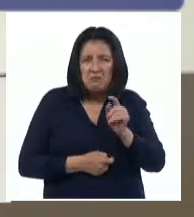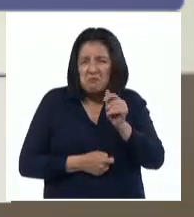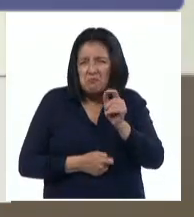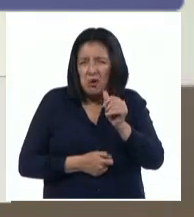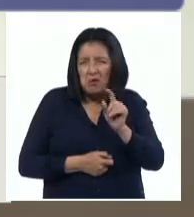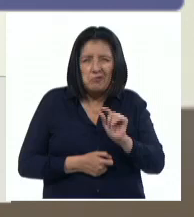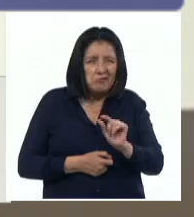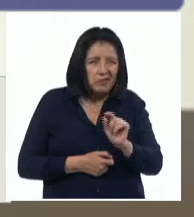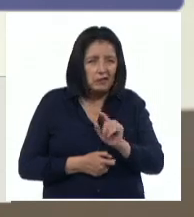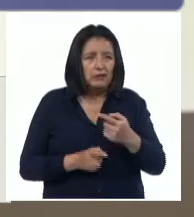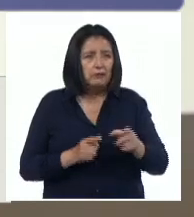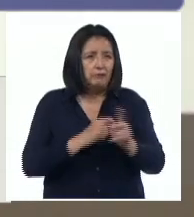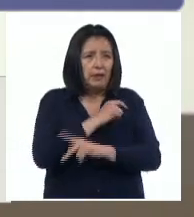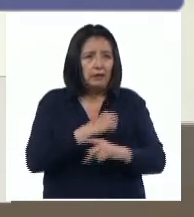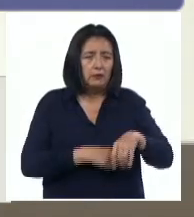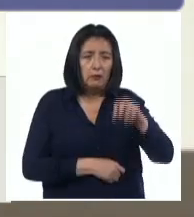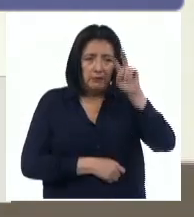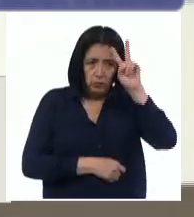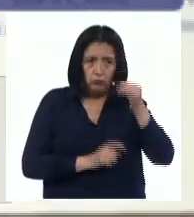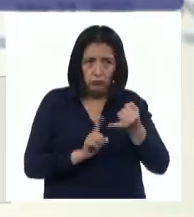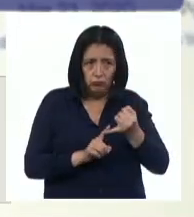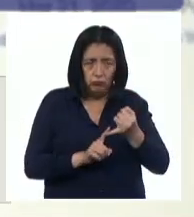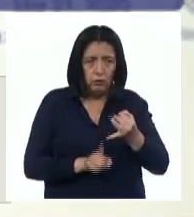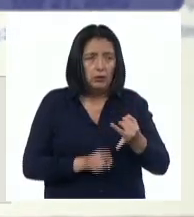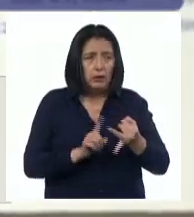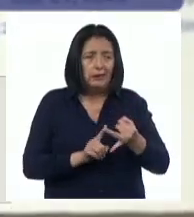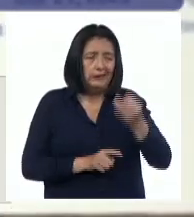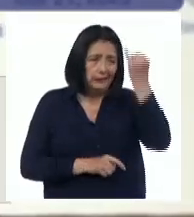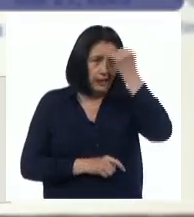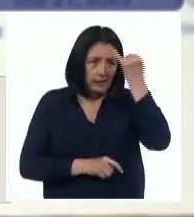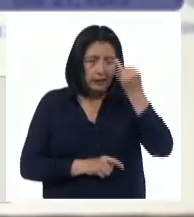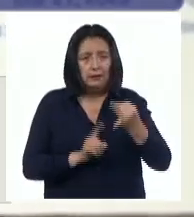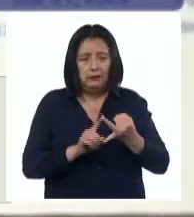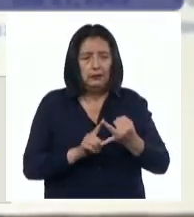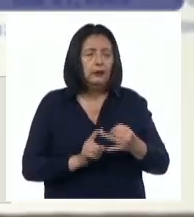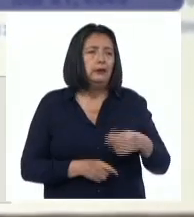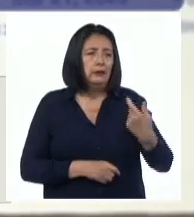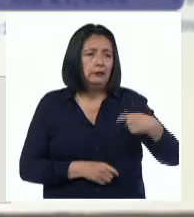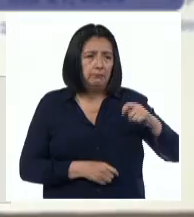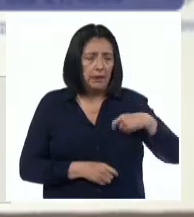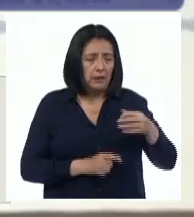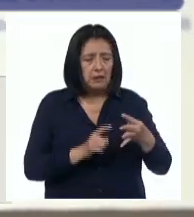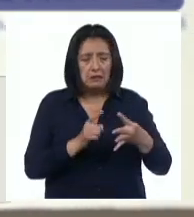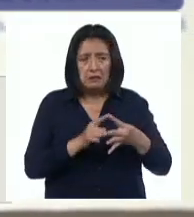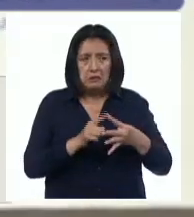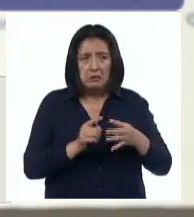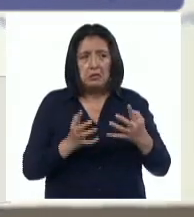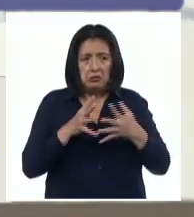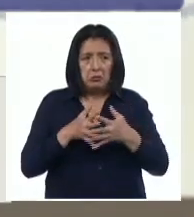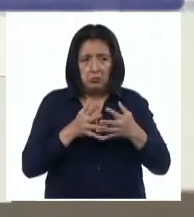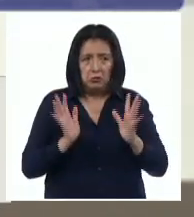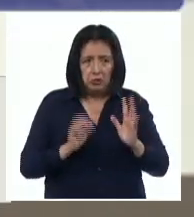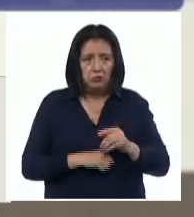diferencias en países como el Perú, como Italia, como España e incluso como Estados